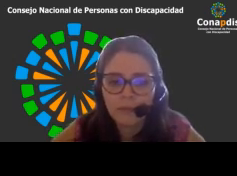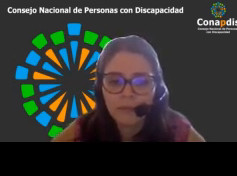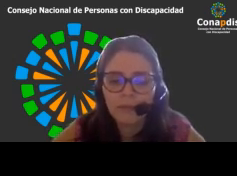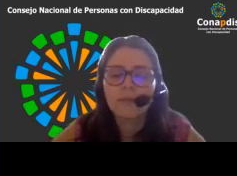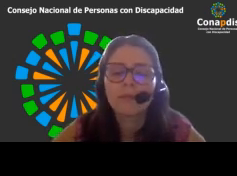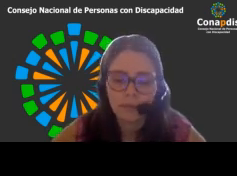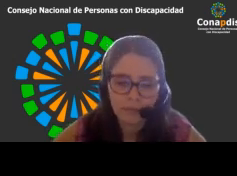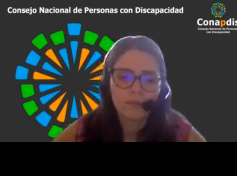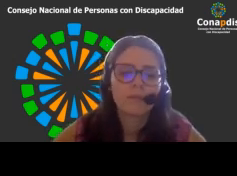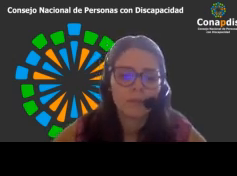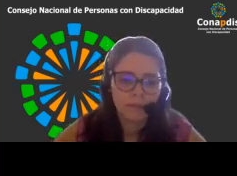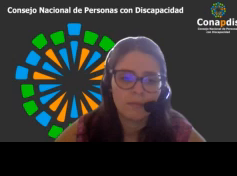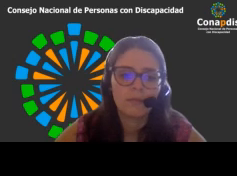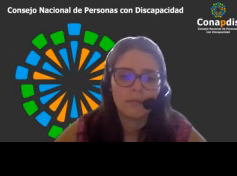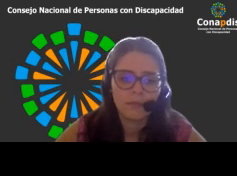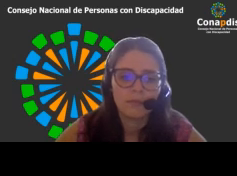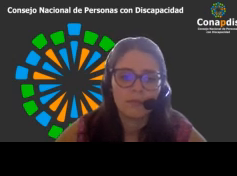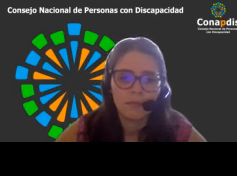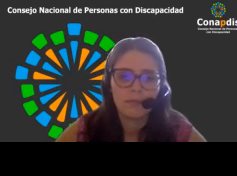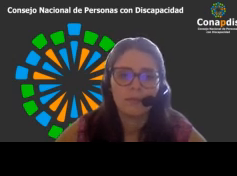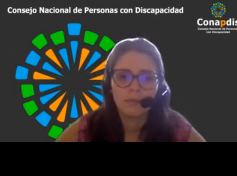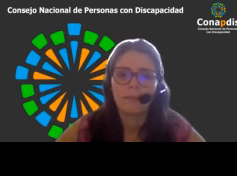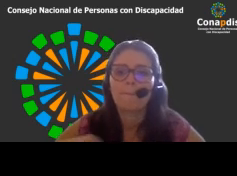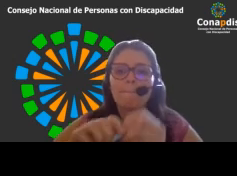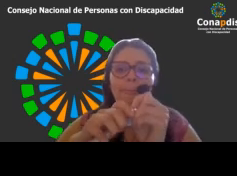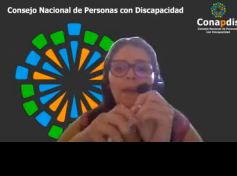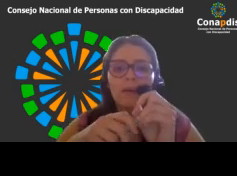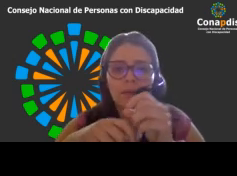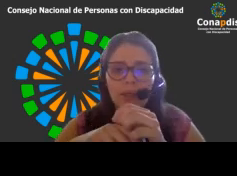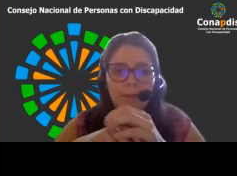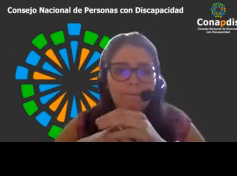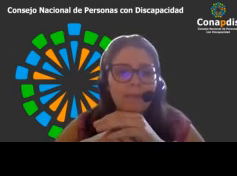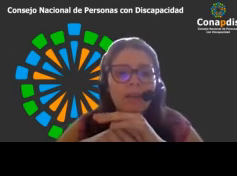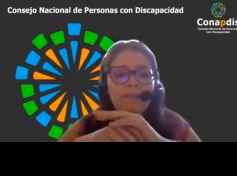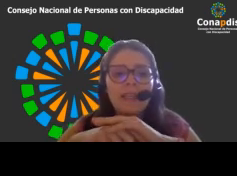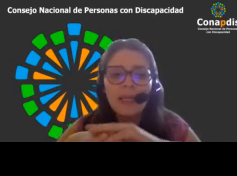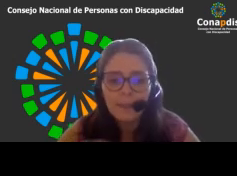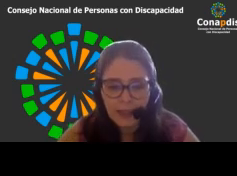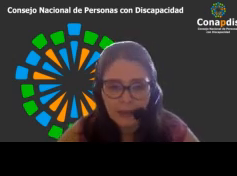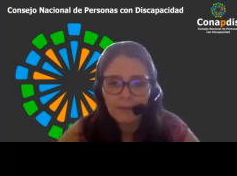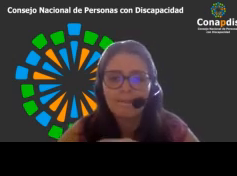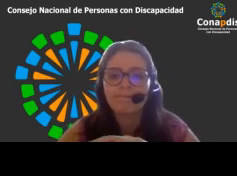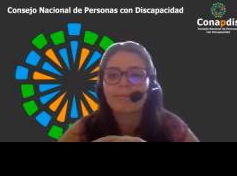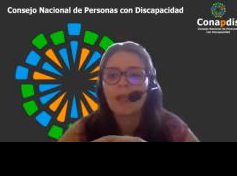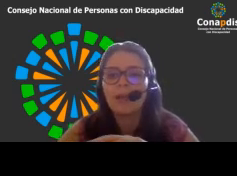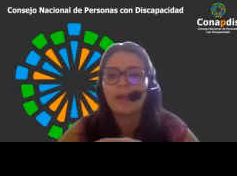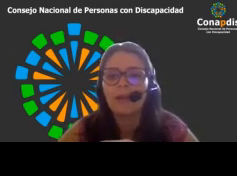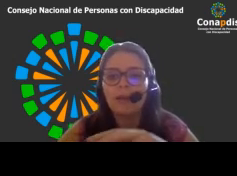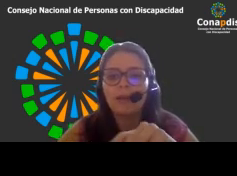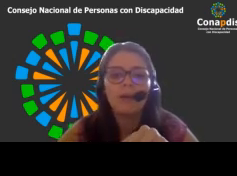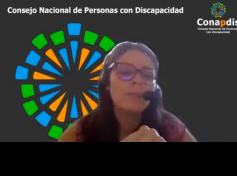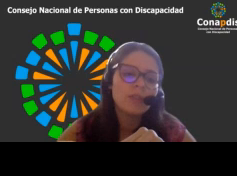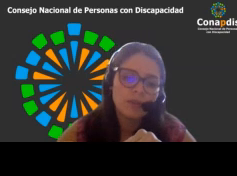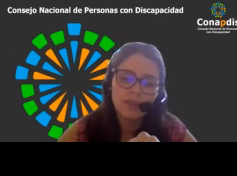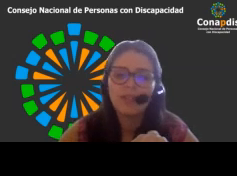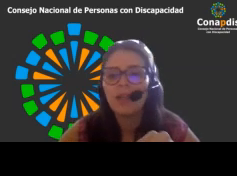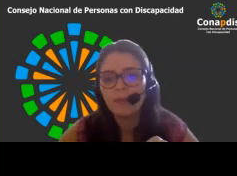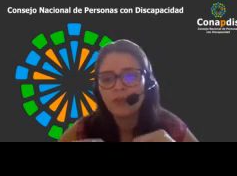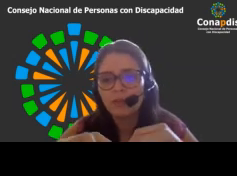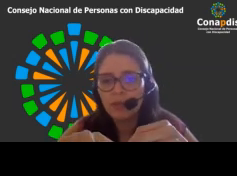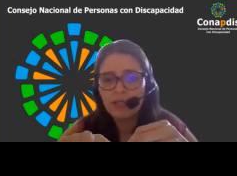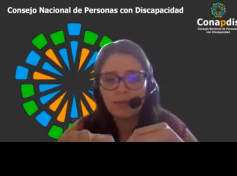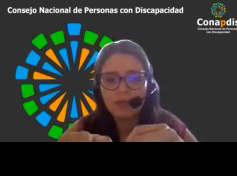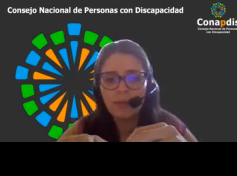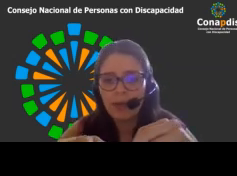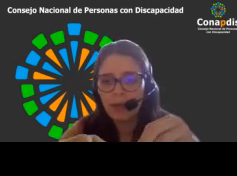puede continuar y luego luego entonces hacemos las consultas Okay finalmente Creo que muchas cosas